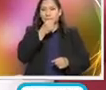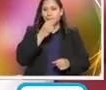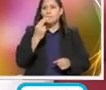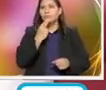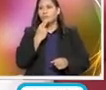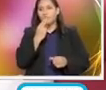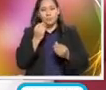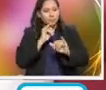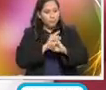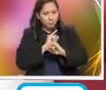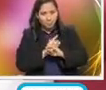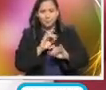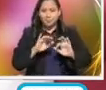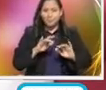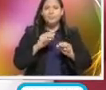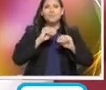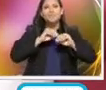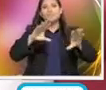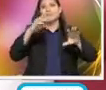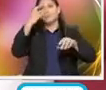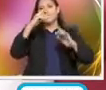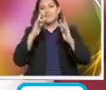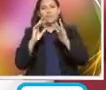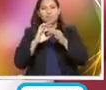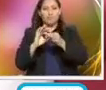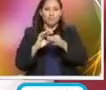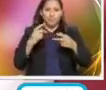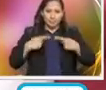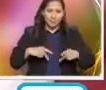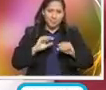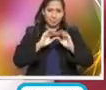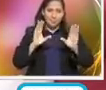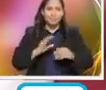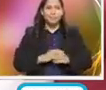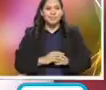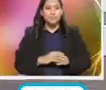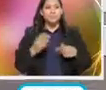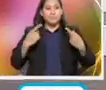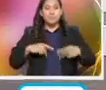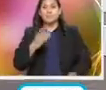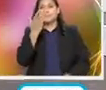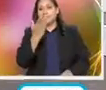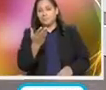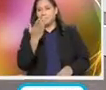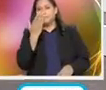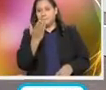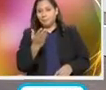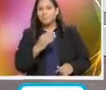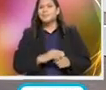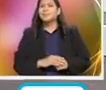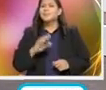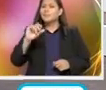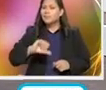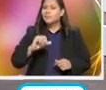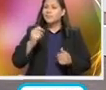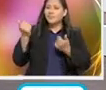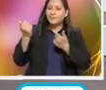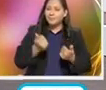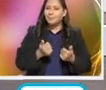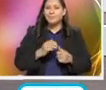de forma de estar en contacto con nuestro público. Claro, y es que la gente lo pide y lo pide. Y oye, ya el día de hoy nos van